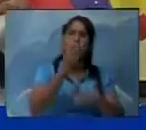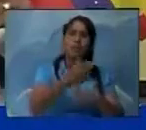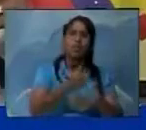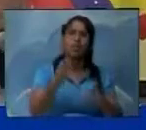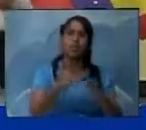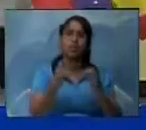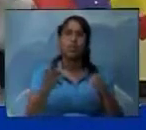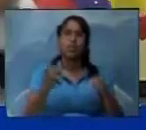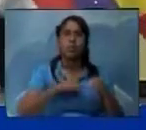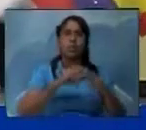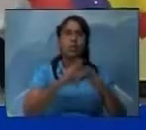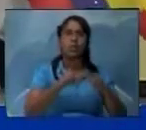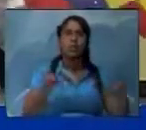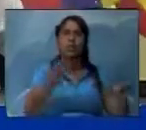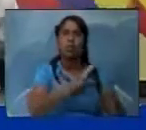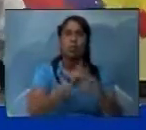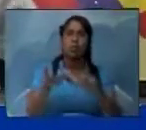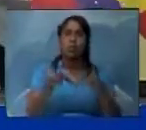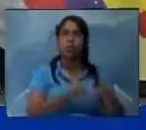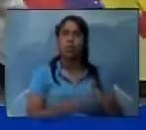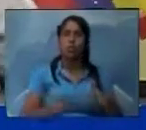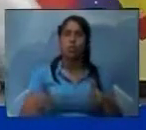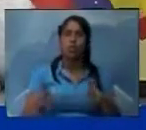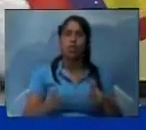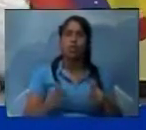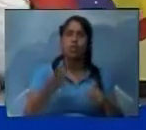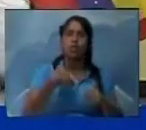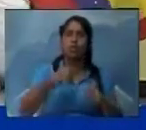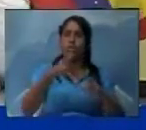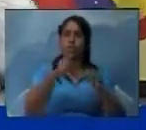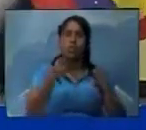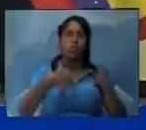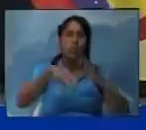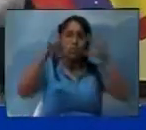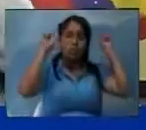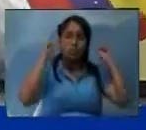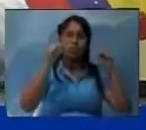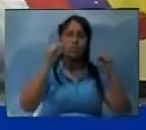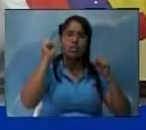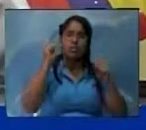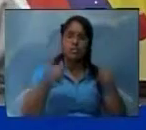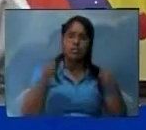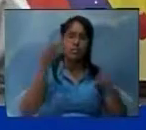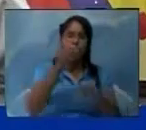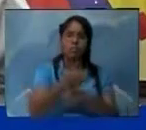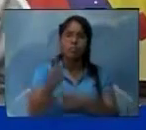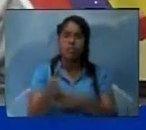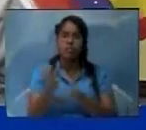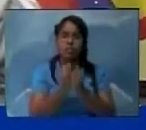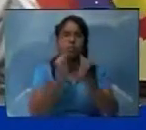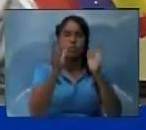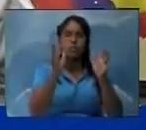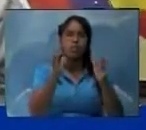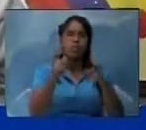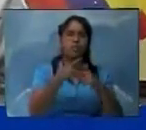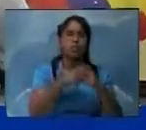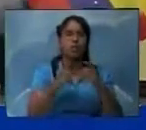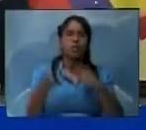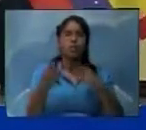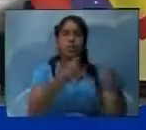se metió en mi territorio. Pero tú no has comprado territorio. Si se mete un brujo, ¿vas a pelear con el brujo?